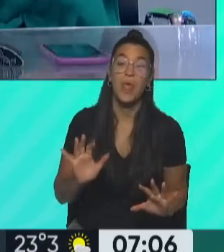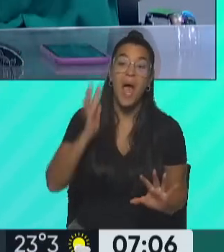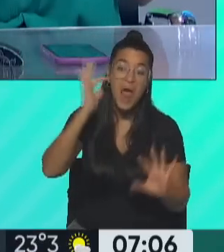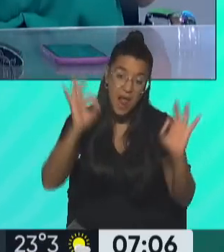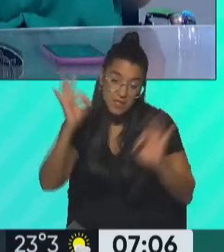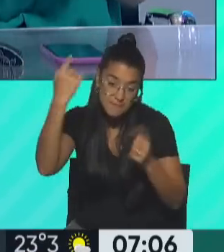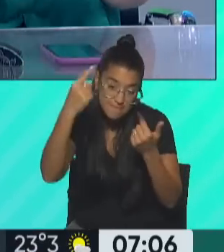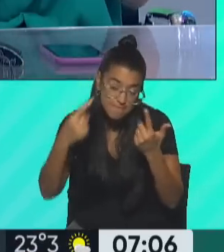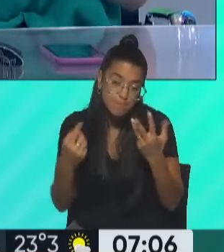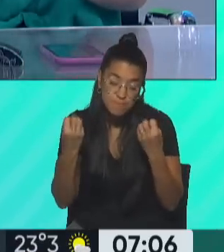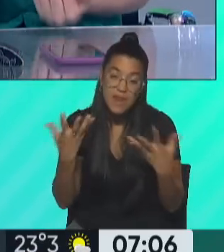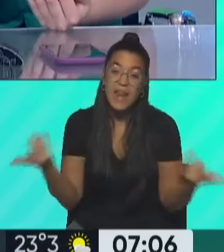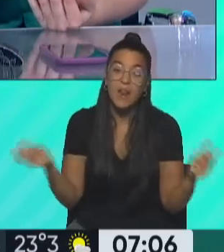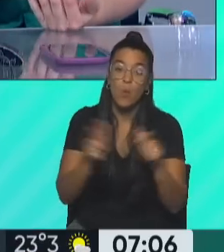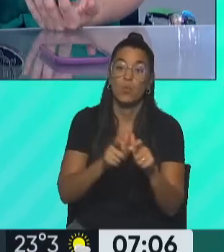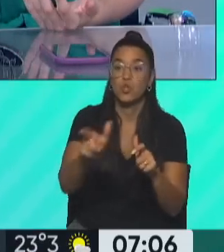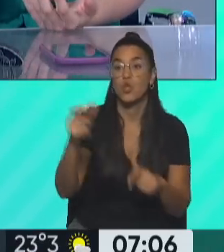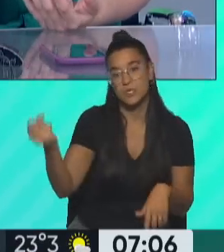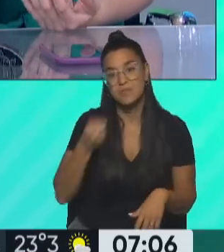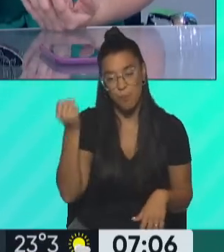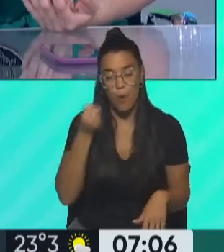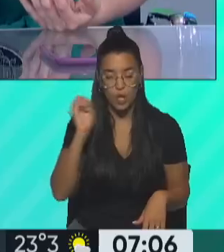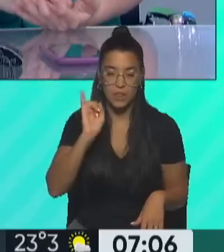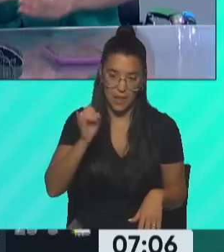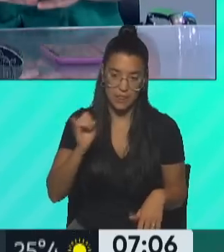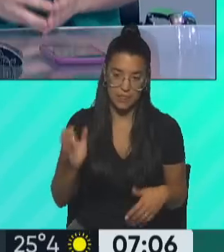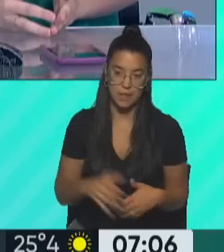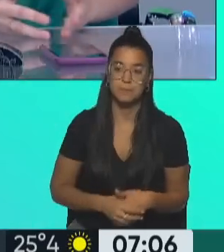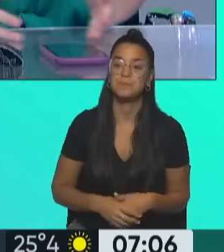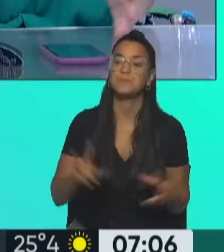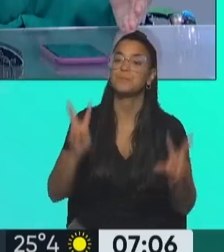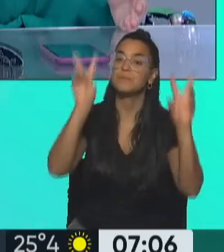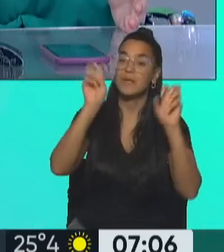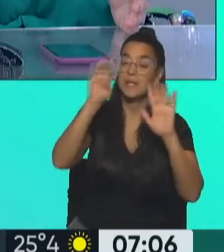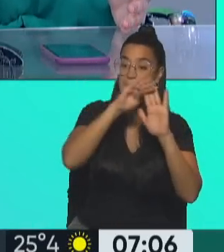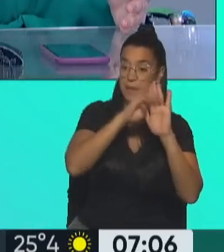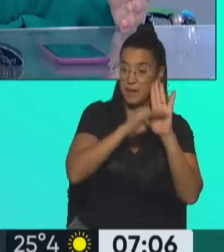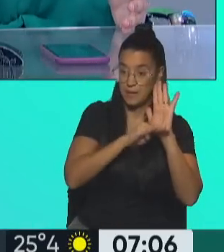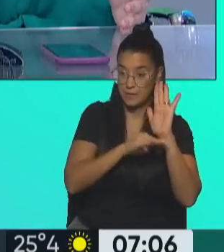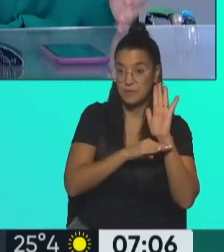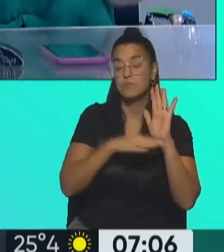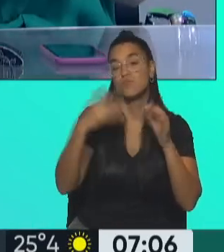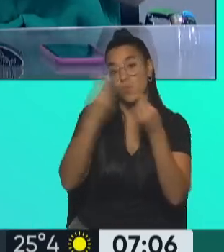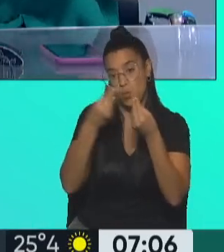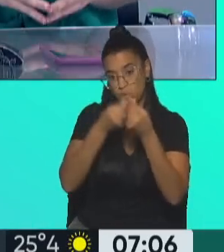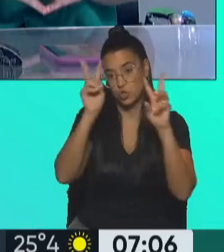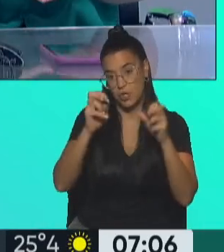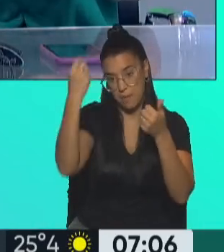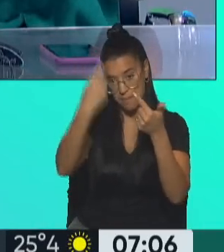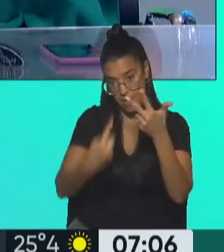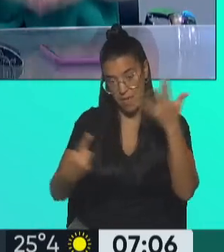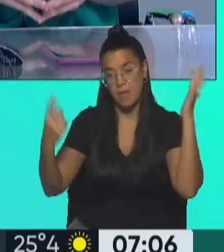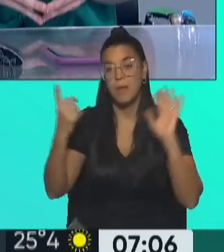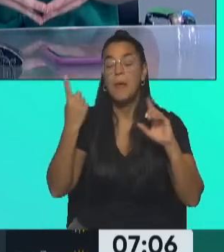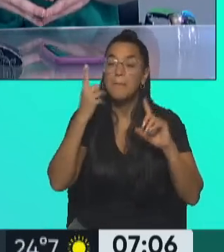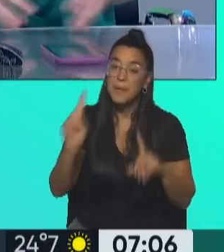son varios porque la reunión tiene su importancia tiene su trascendencia y el temario es bastante amplio pero también